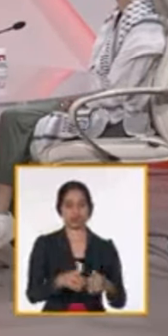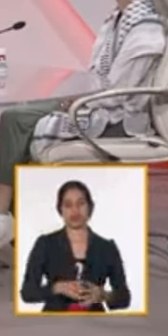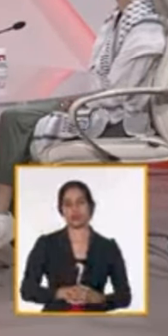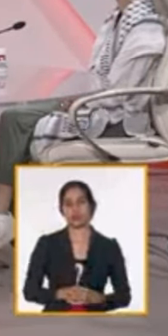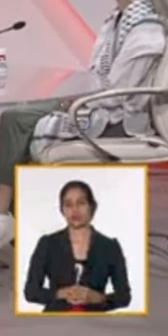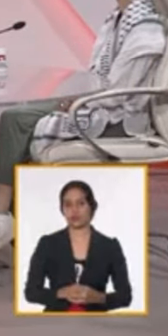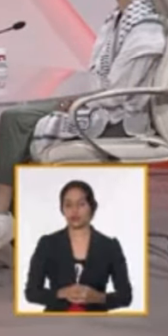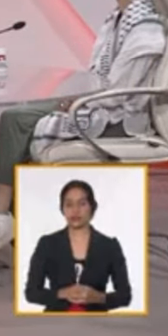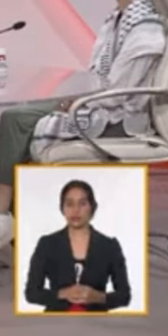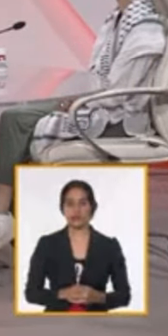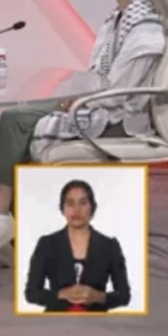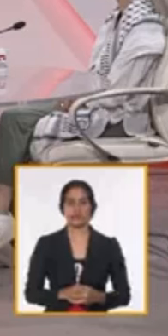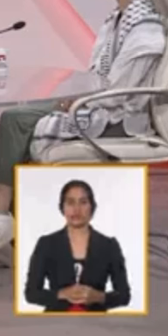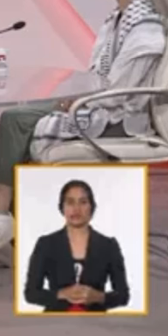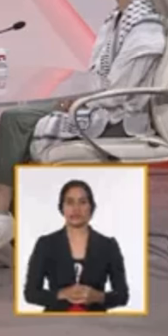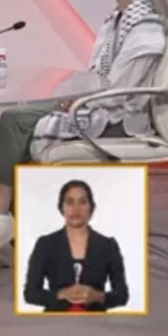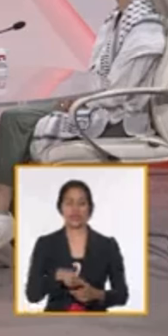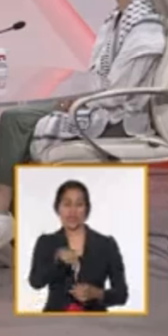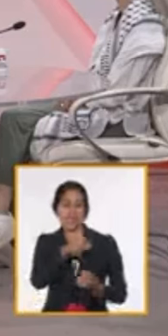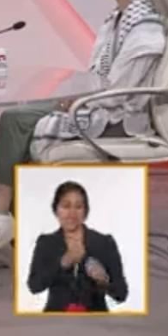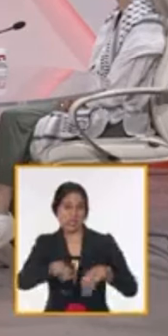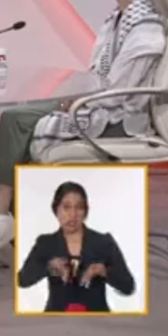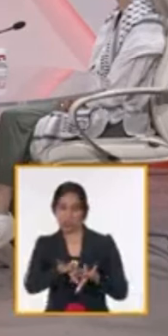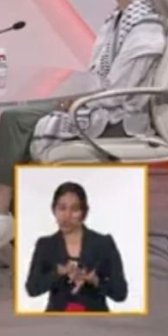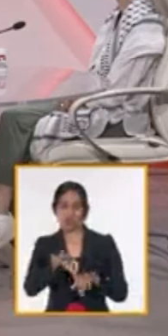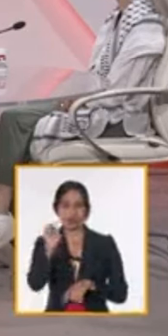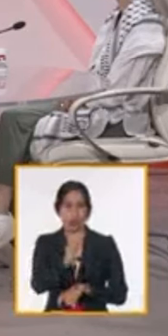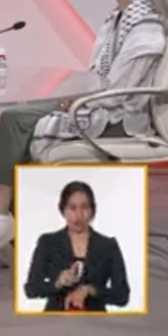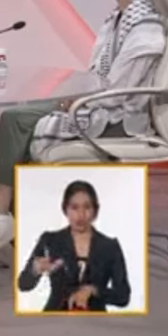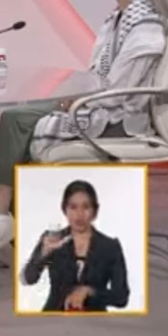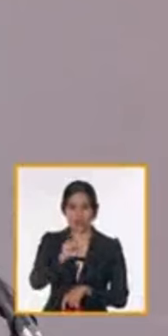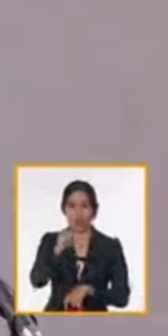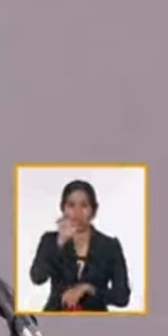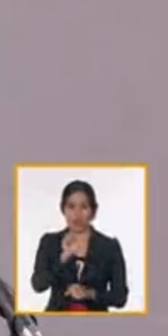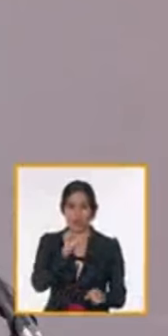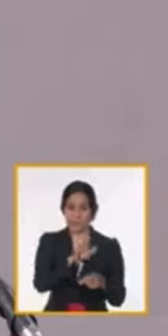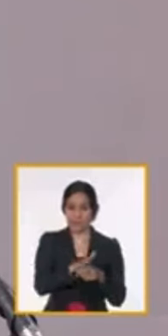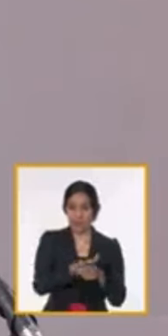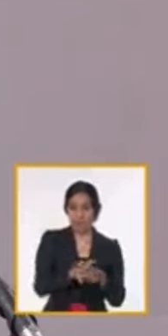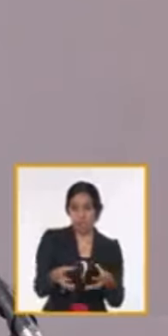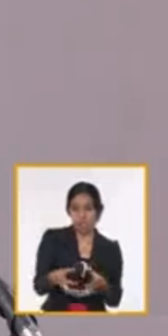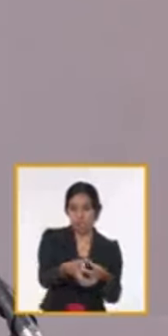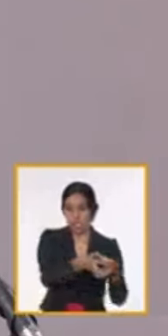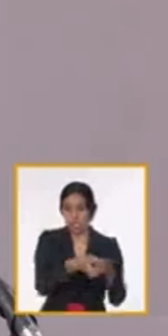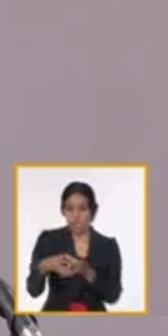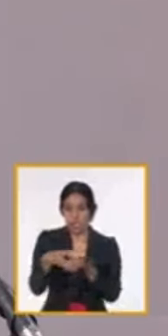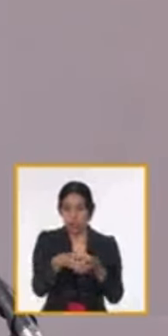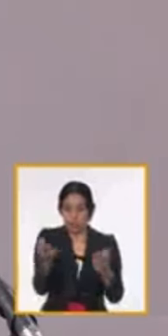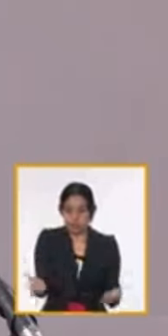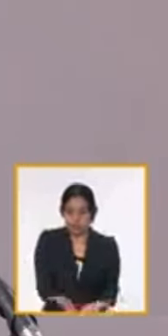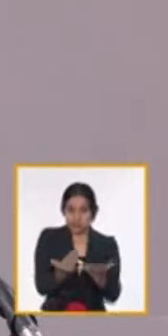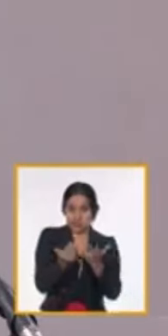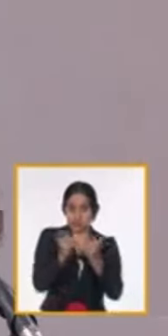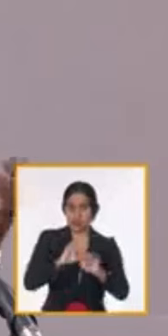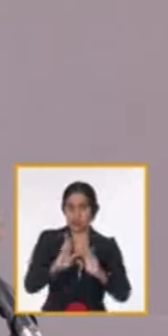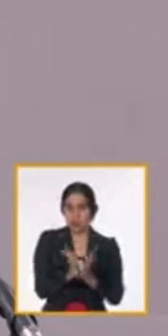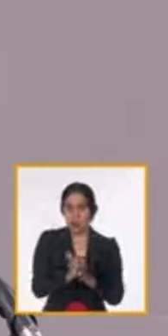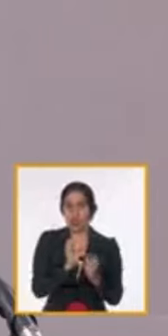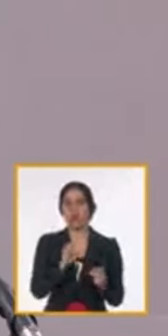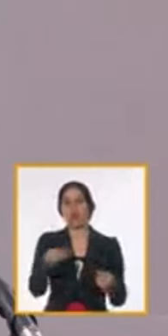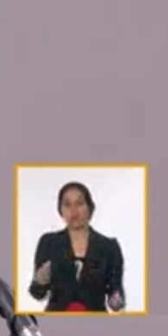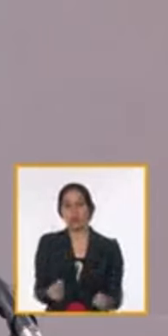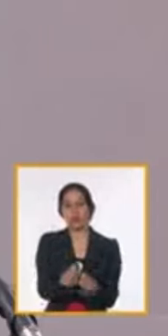tanto, esa crisis social generada por las movilizaciones, agudizada por los estudiantes, como tú dices, ha